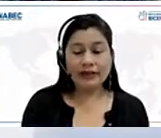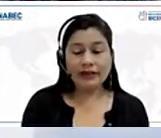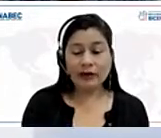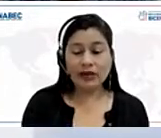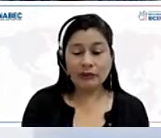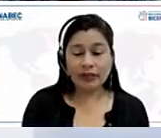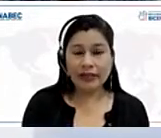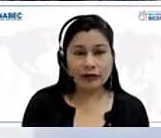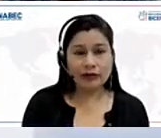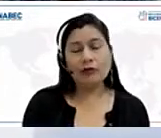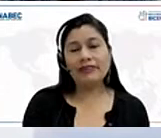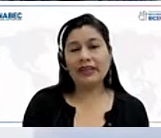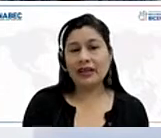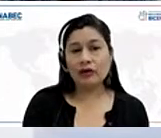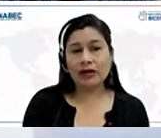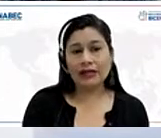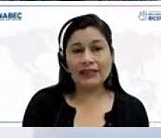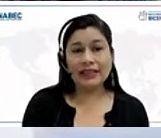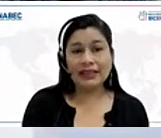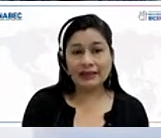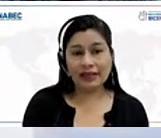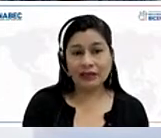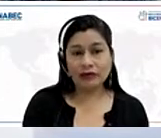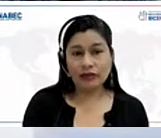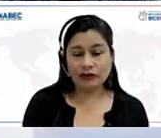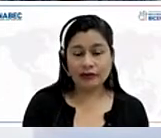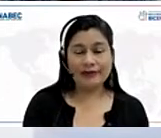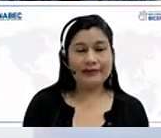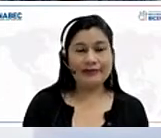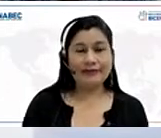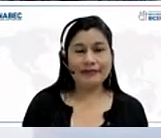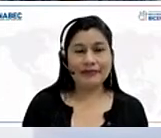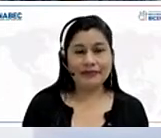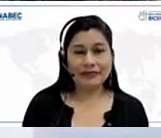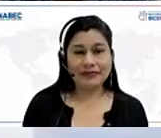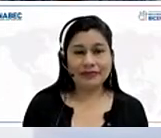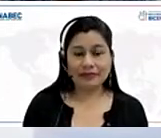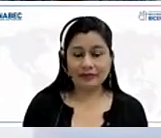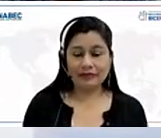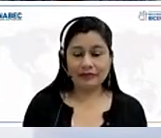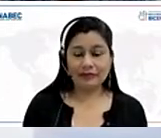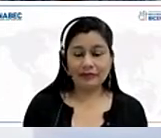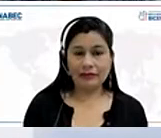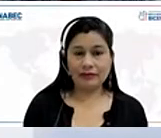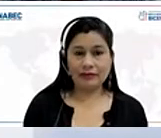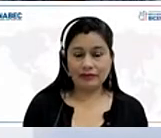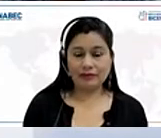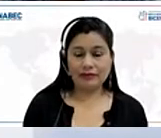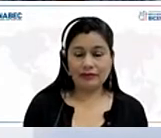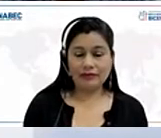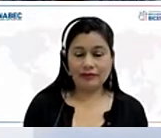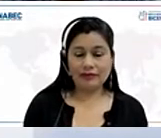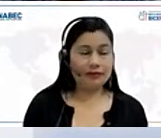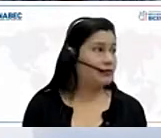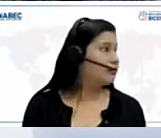¿es necesario el japonés o bastaría con el nivel de inglés que ya nos indicó? Bastaría con el nivel de inglés, nuevamente, en el